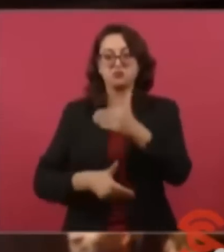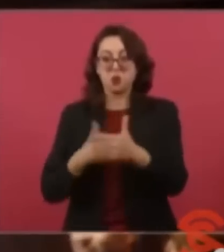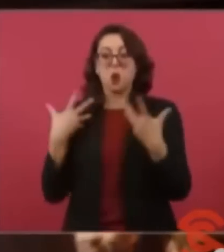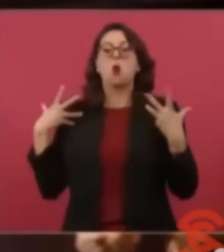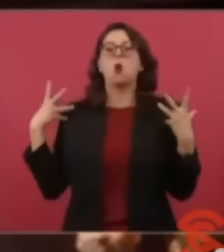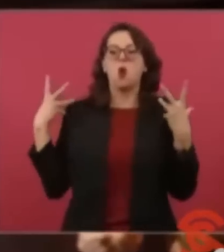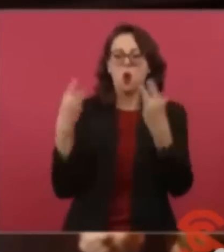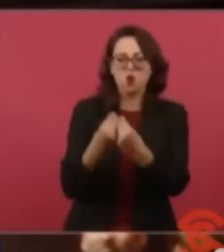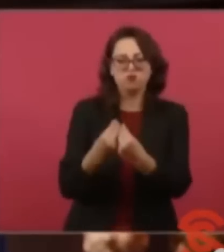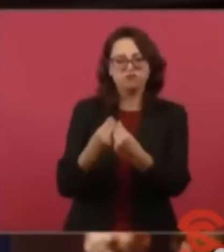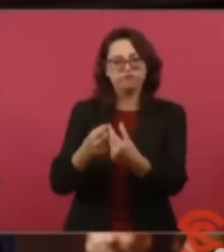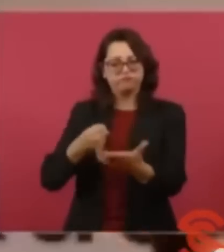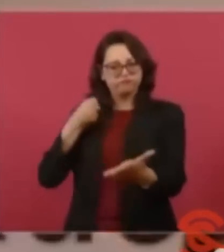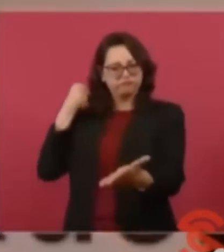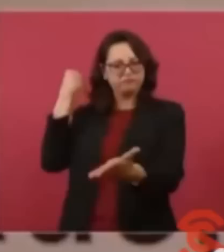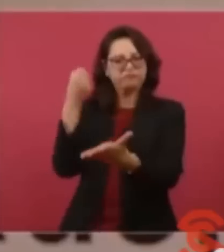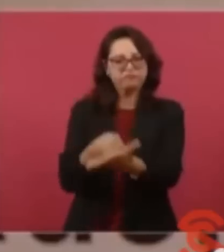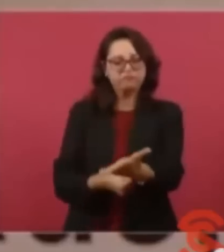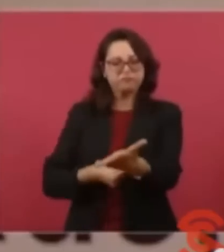juntos,